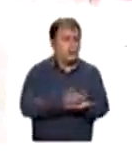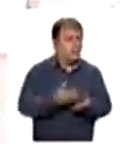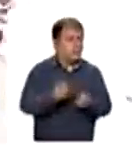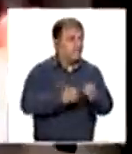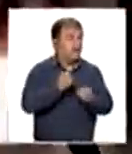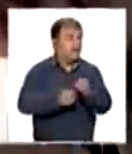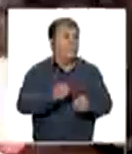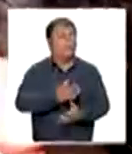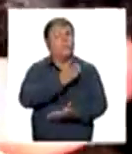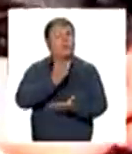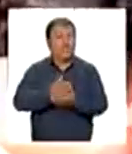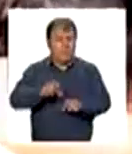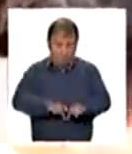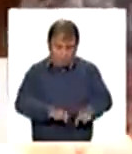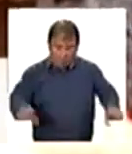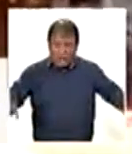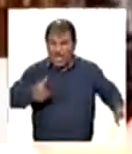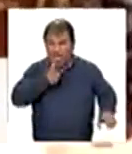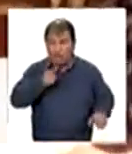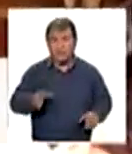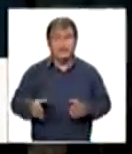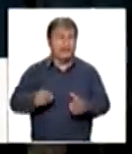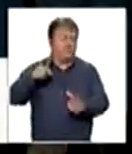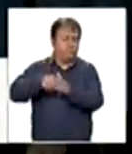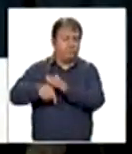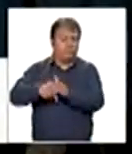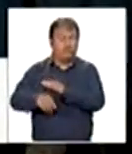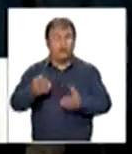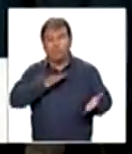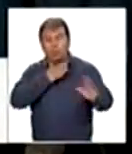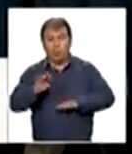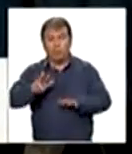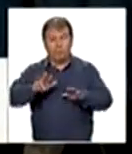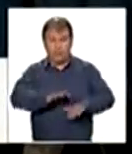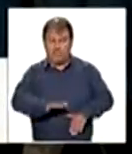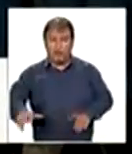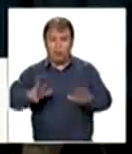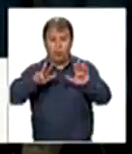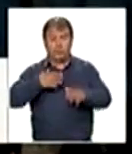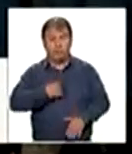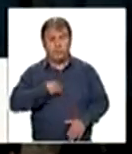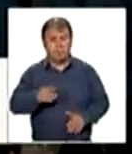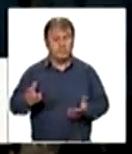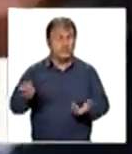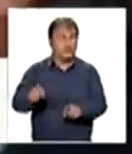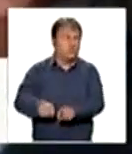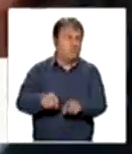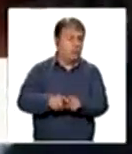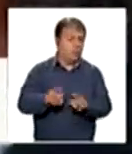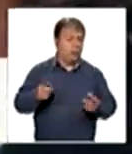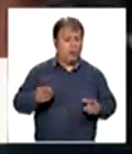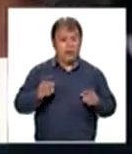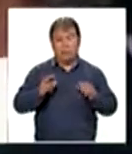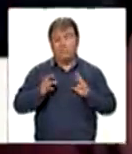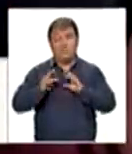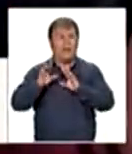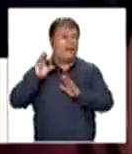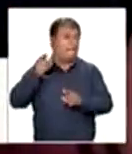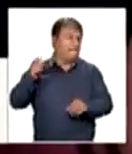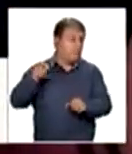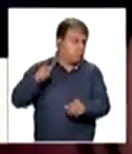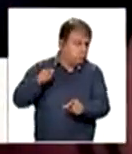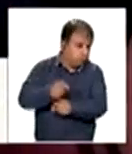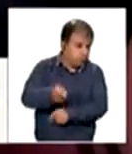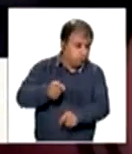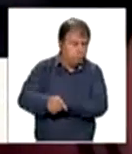un problema de alcantarillado. Este crimen, donde murió un niño de 8 años, fue considerado un caso emblemático de las violaciones